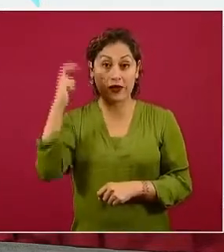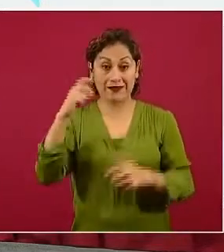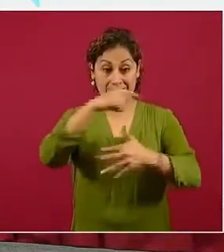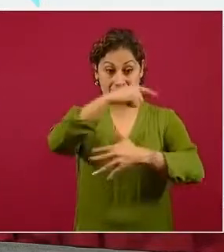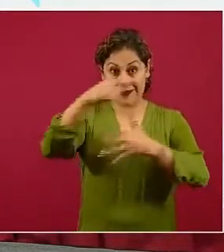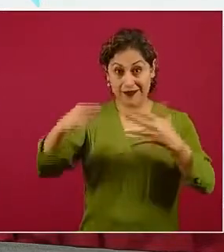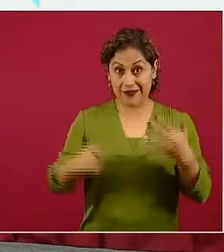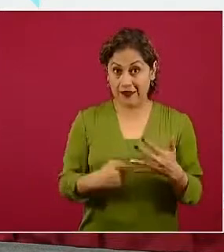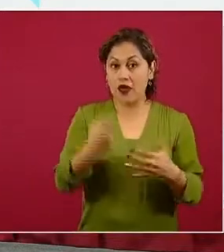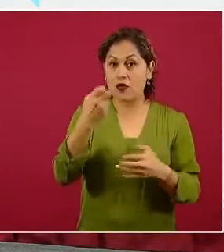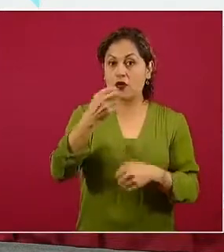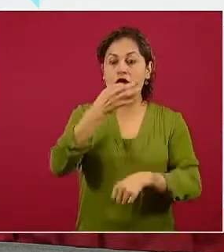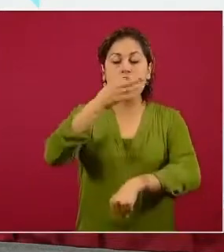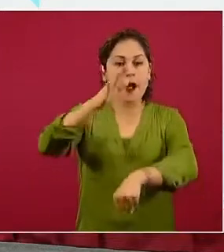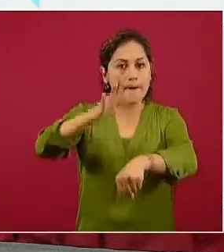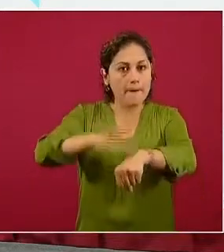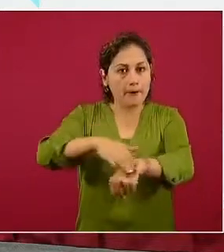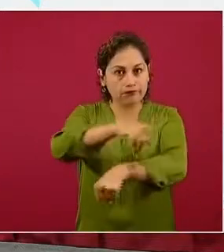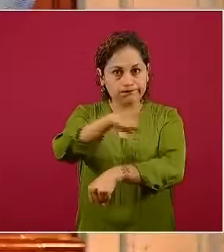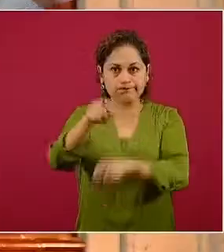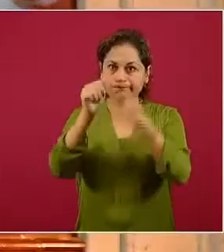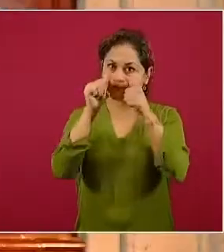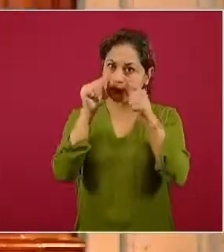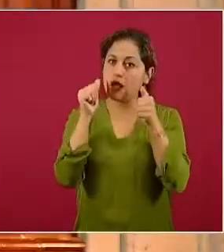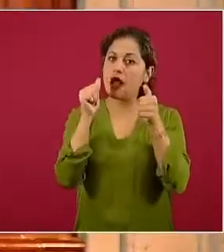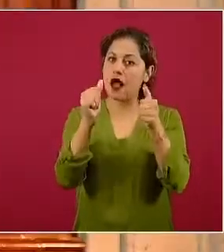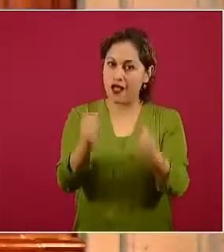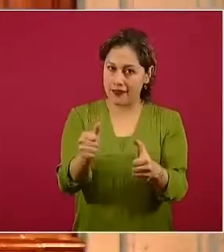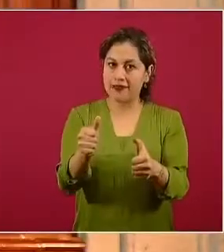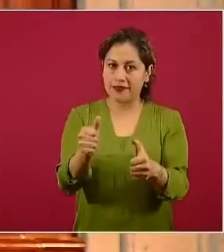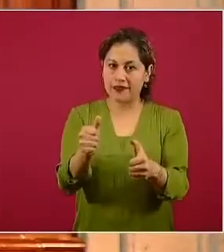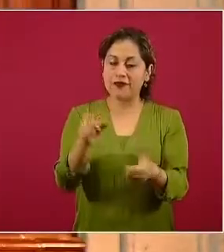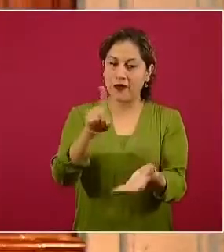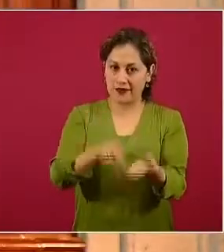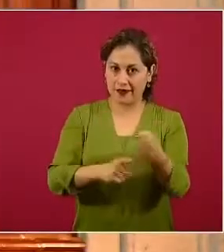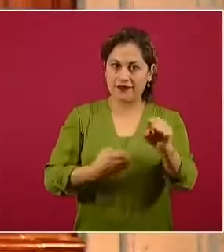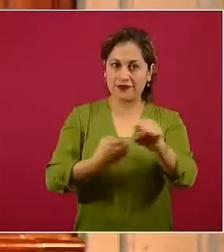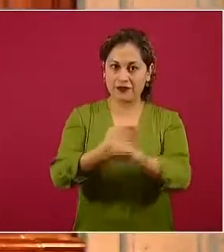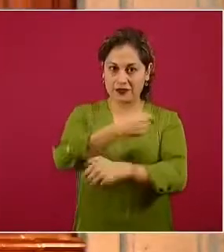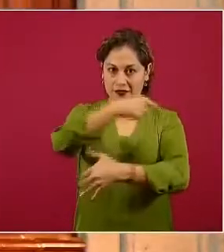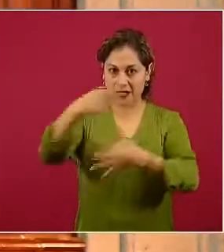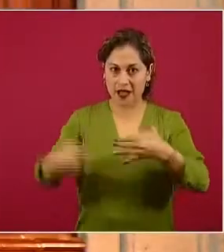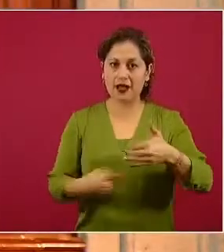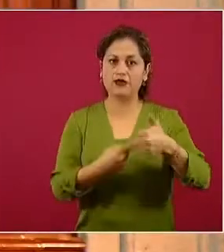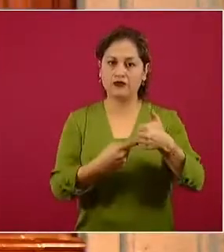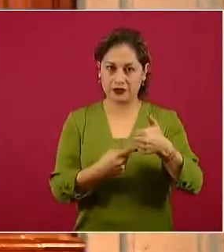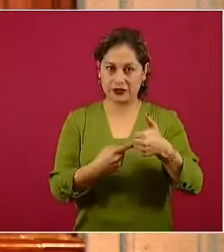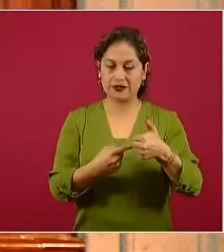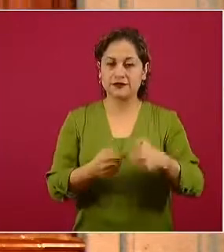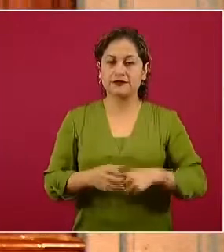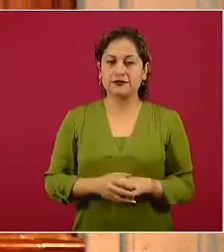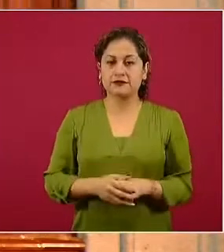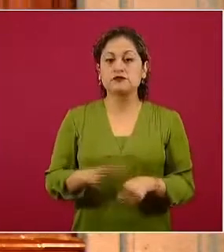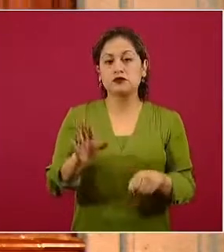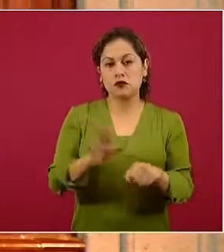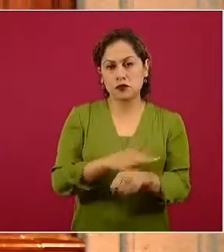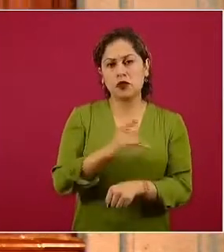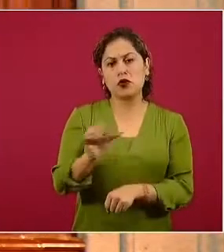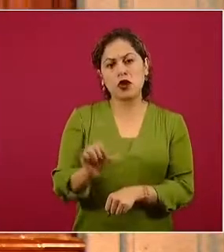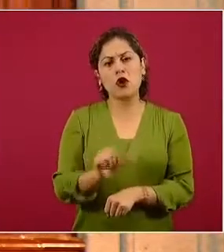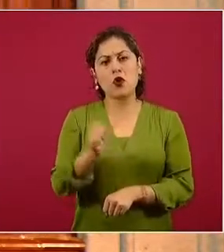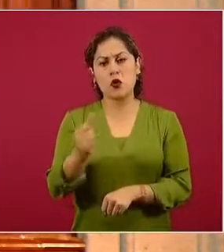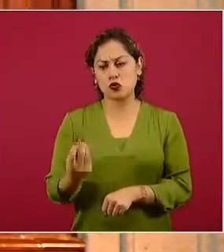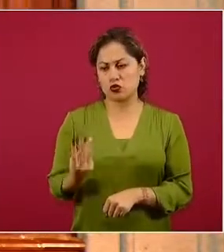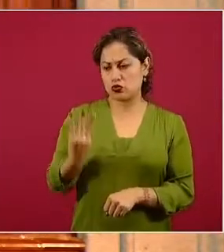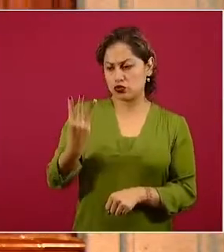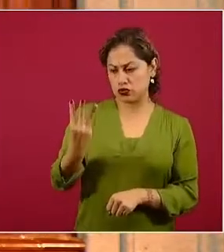más particular a la población que reside en estas 6 entidades, porque así como tenemos 3 entidades en rojo, que es el